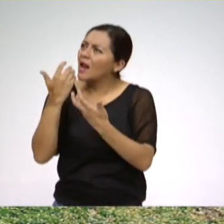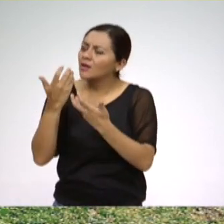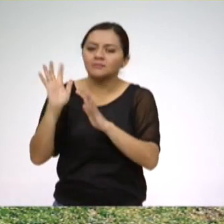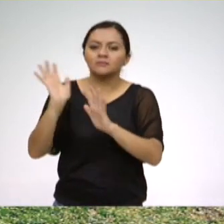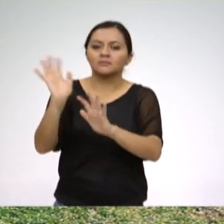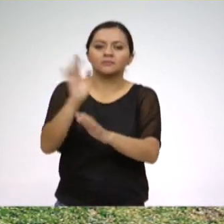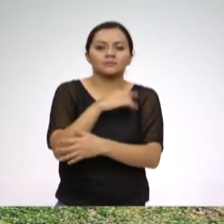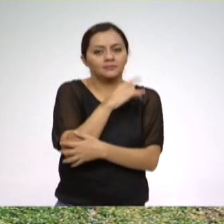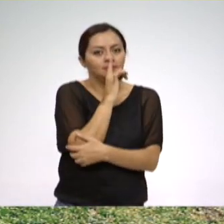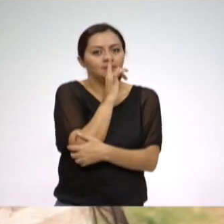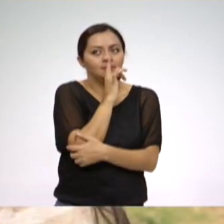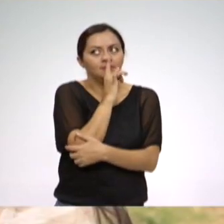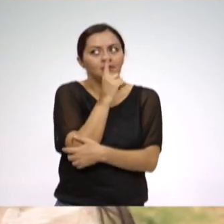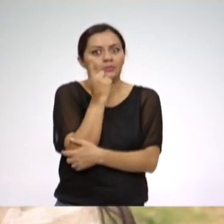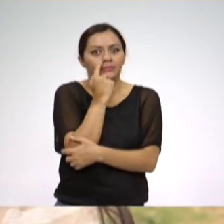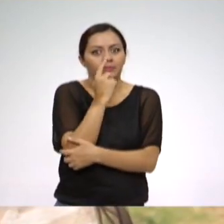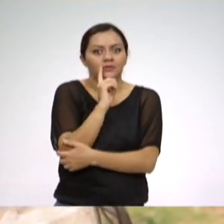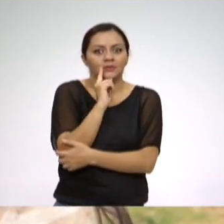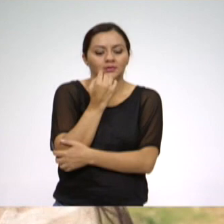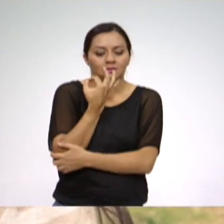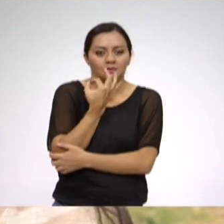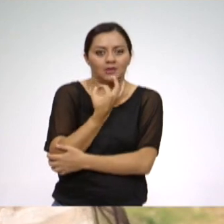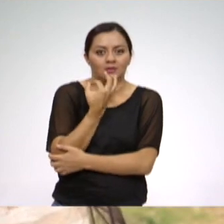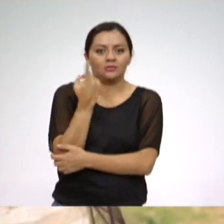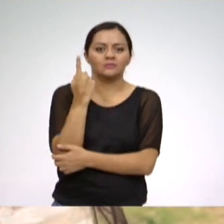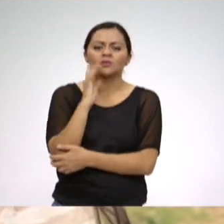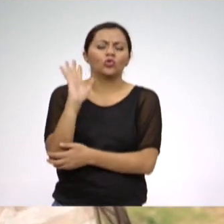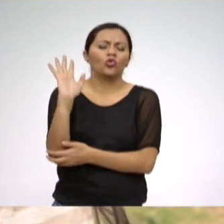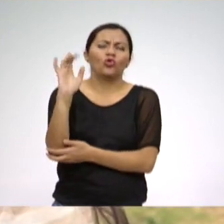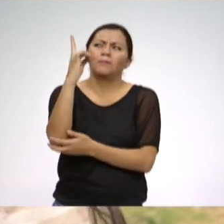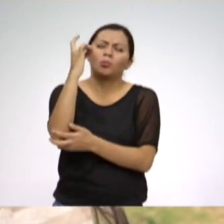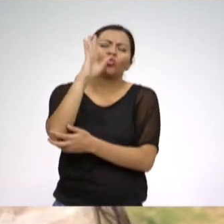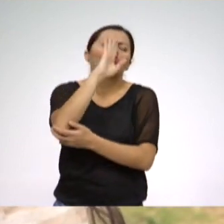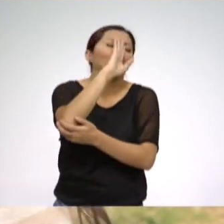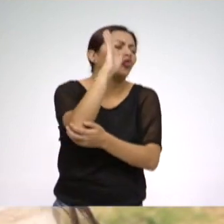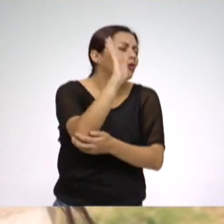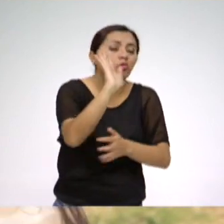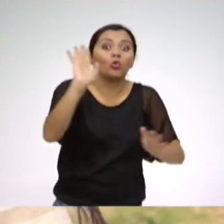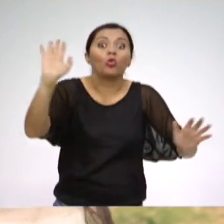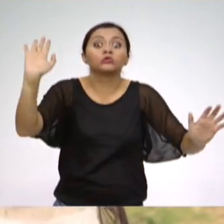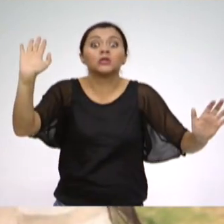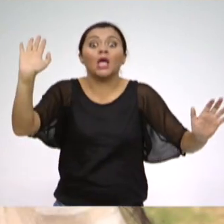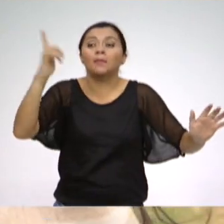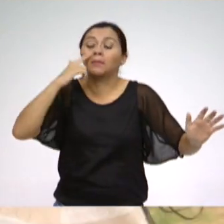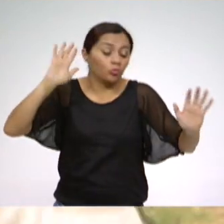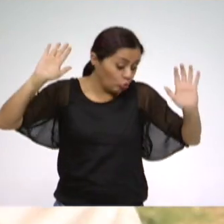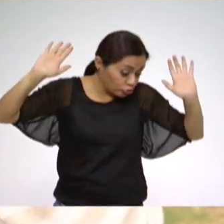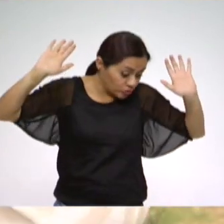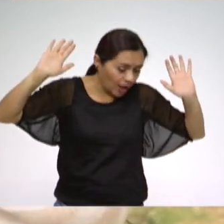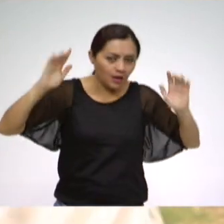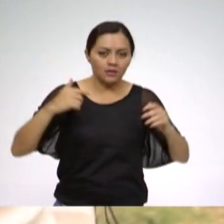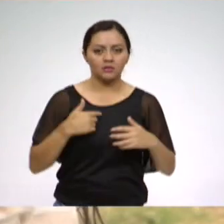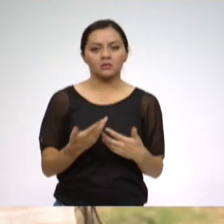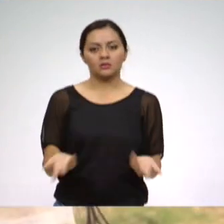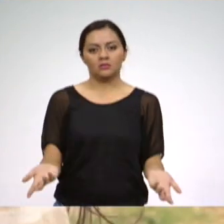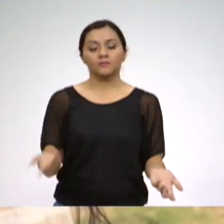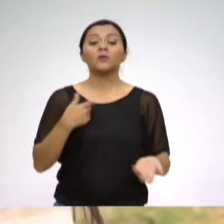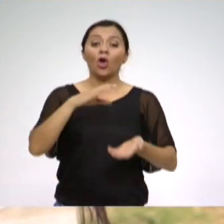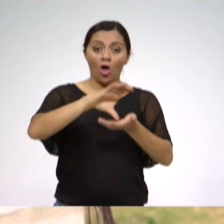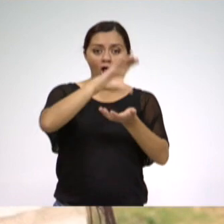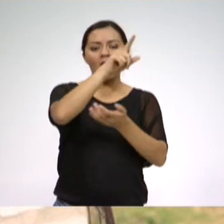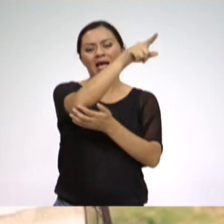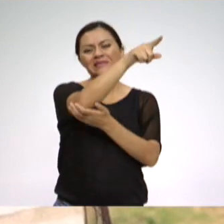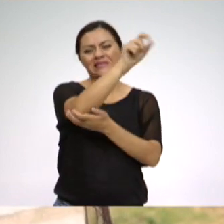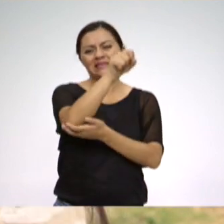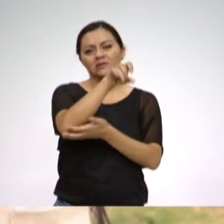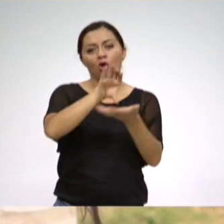yo con ellos jamás hablar de nada y si me preguntaban, no, nunca jamás, así, no, no sé ni qué es. Así. Entonces, bueno, en el colegio sí te hablan un